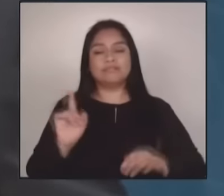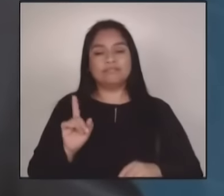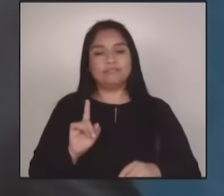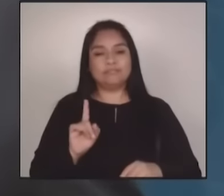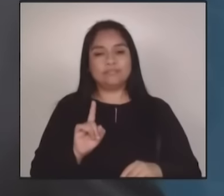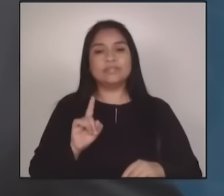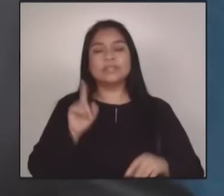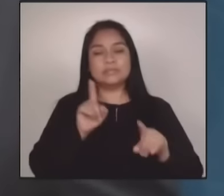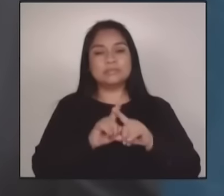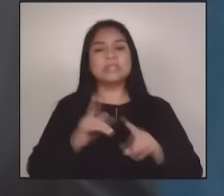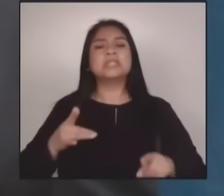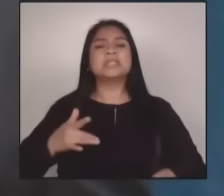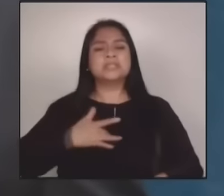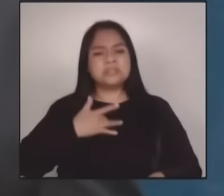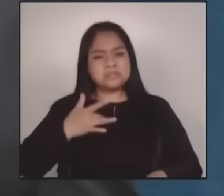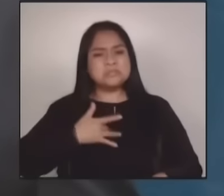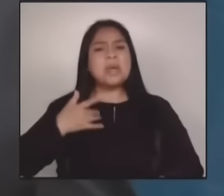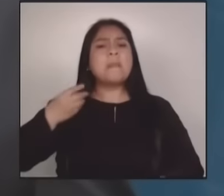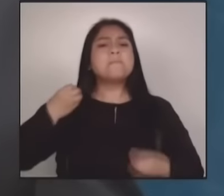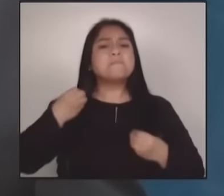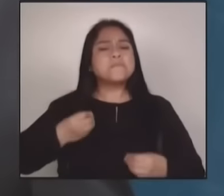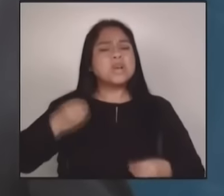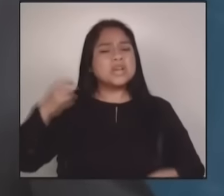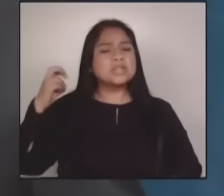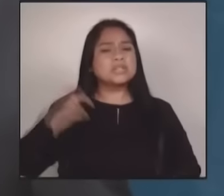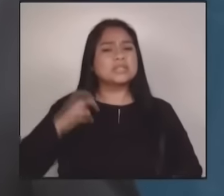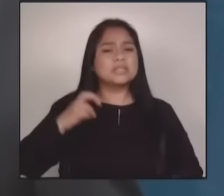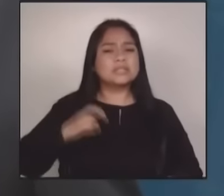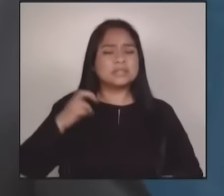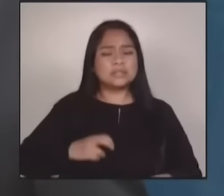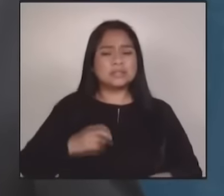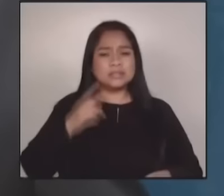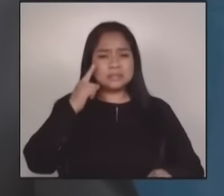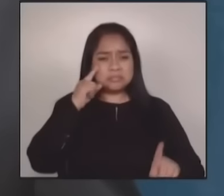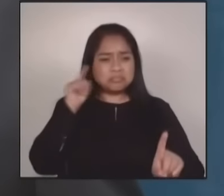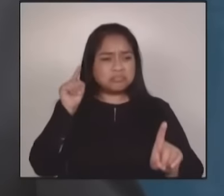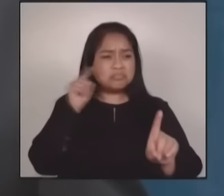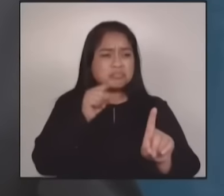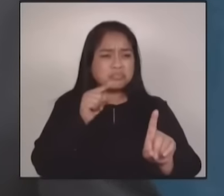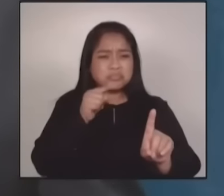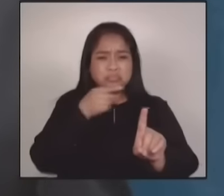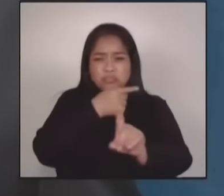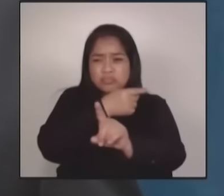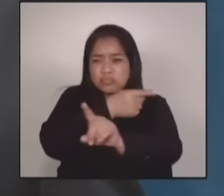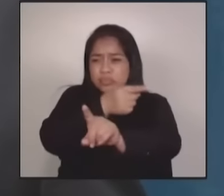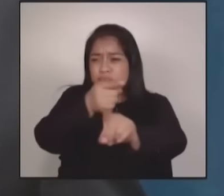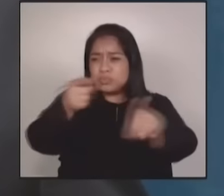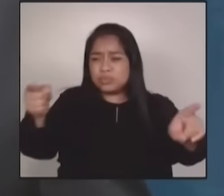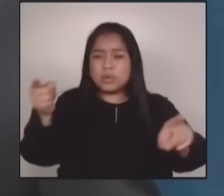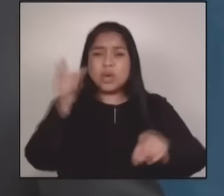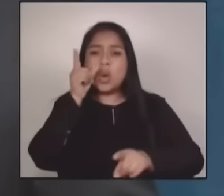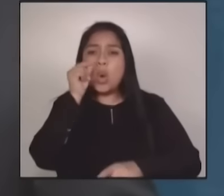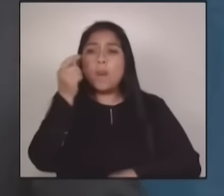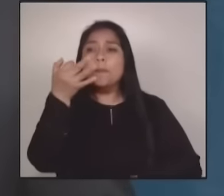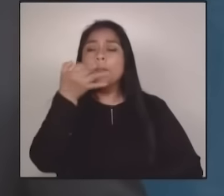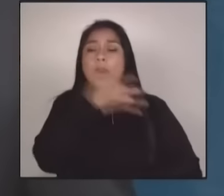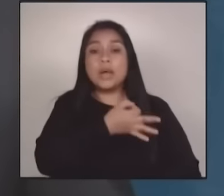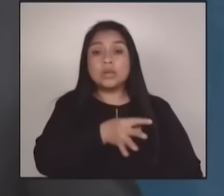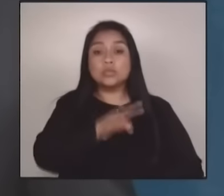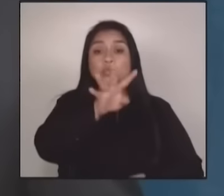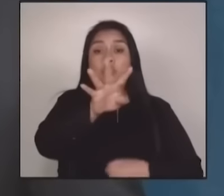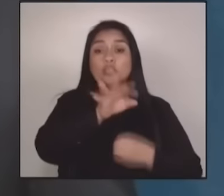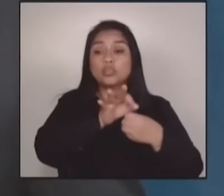Siento una imperiosa necesidad de dirigirme a todos y a todas, a los cuatro